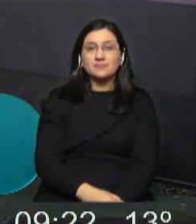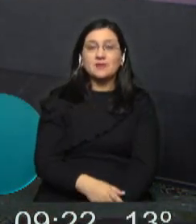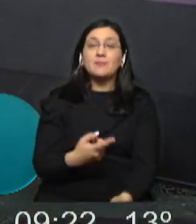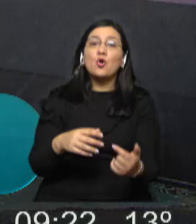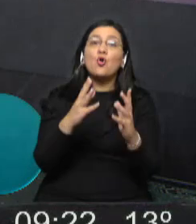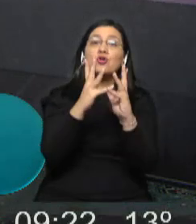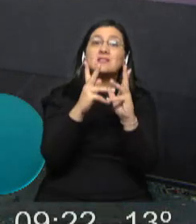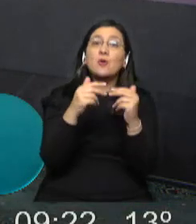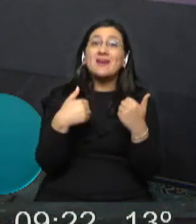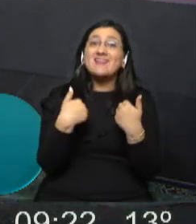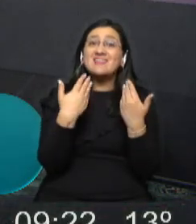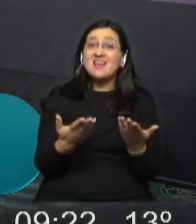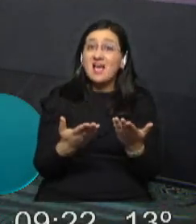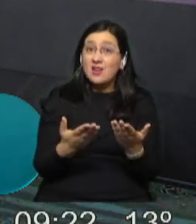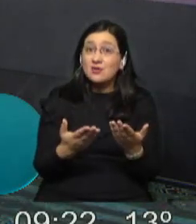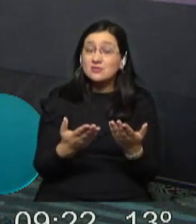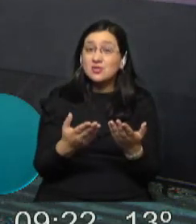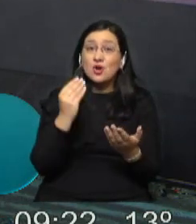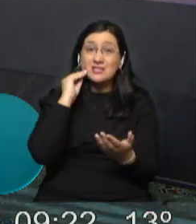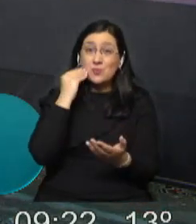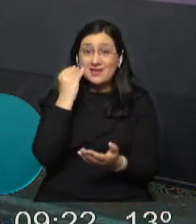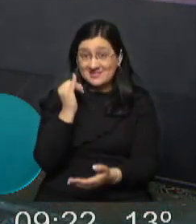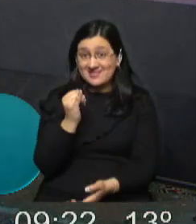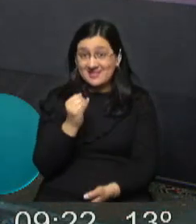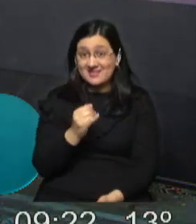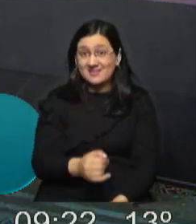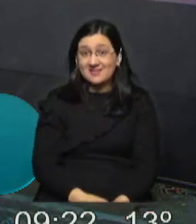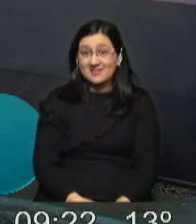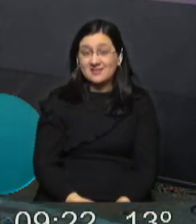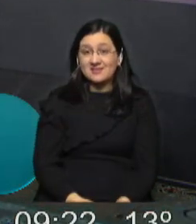organizado para hacer regalos y quedar bien con la suegra sos.